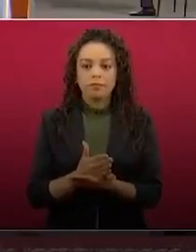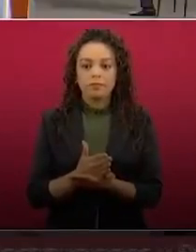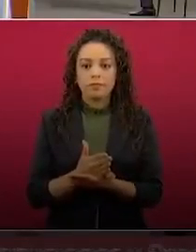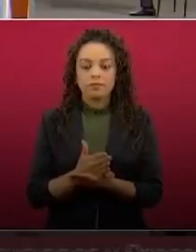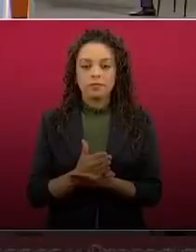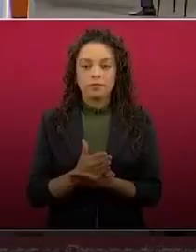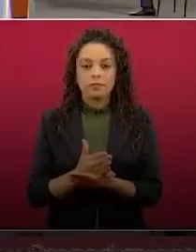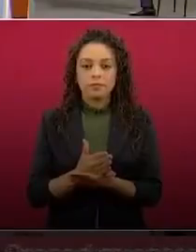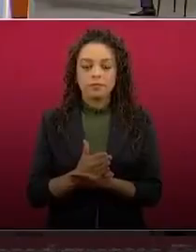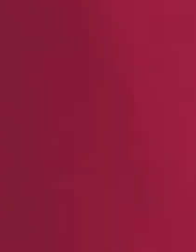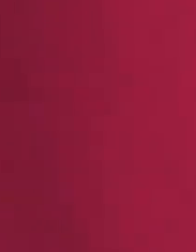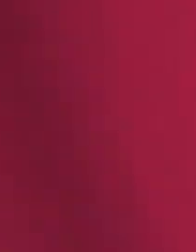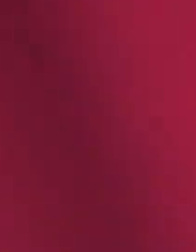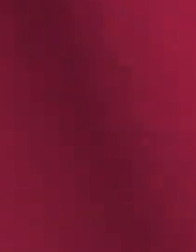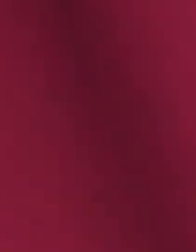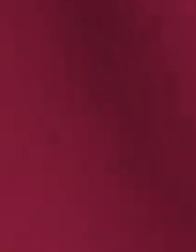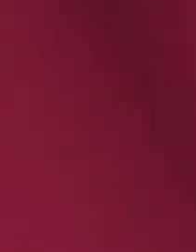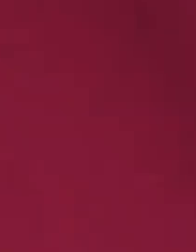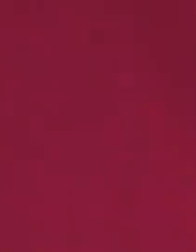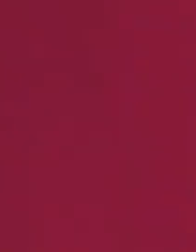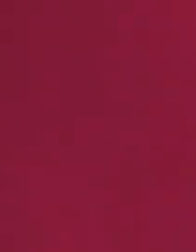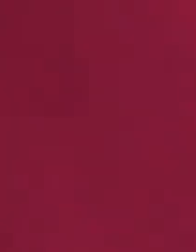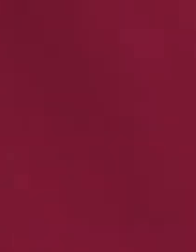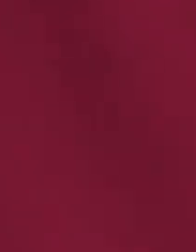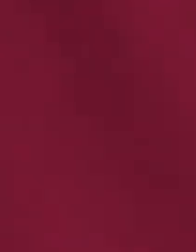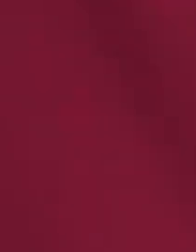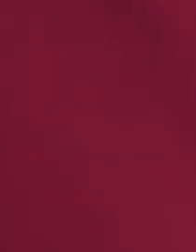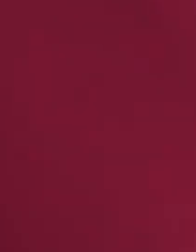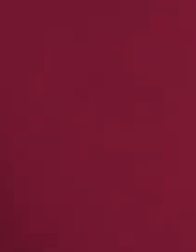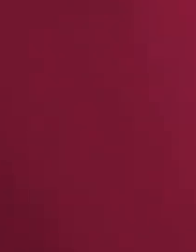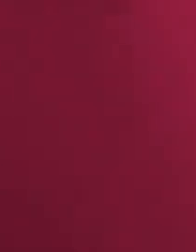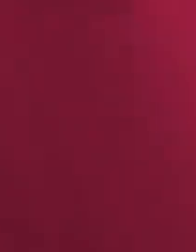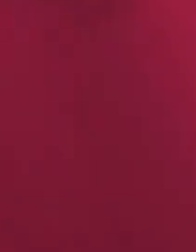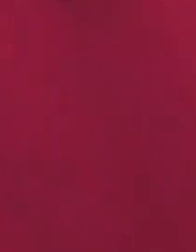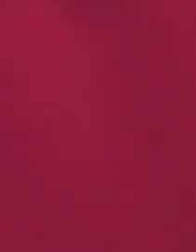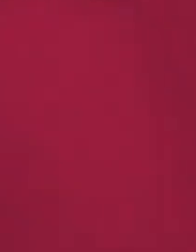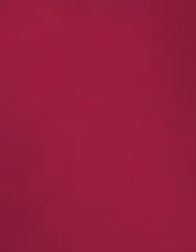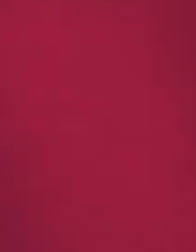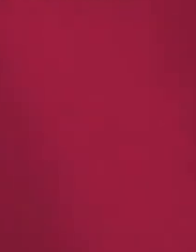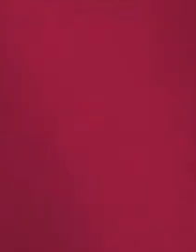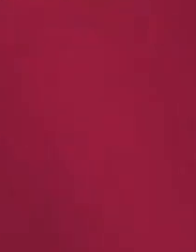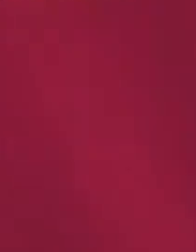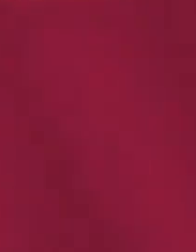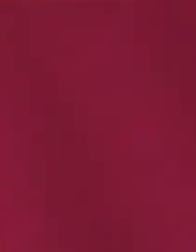gobernar. Gobierno de México.